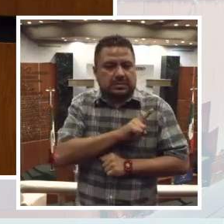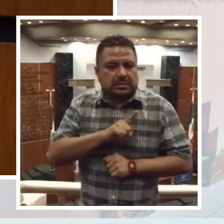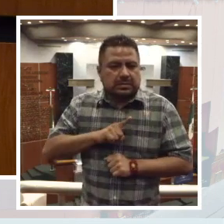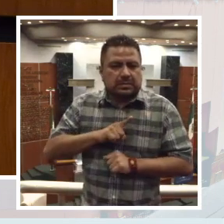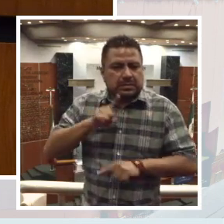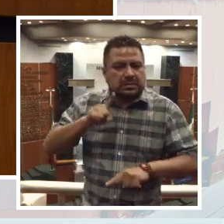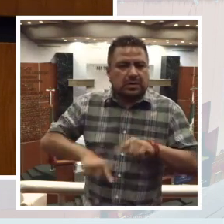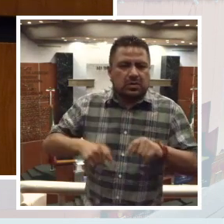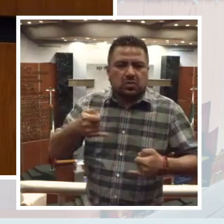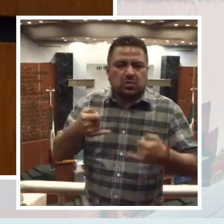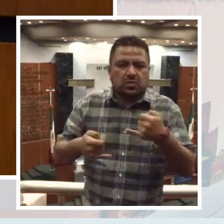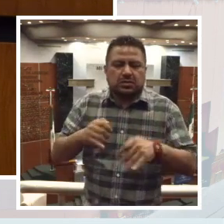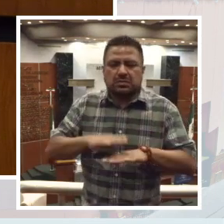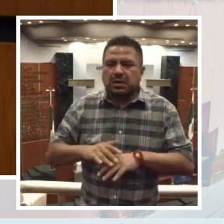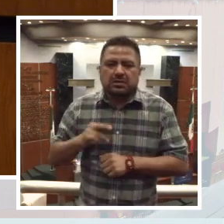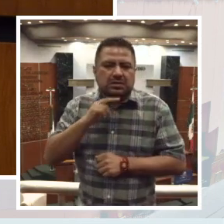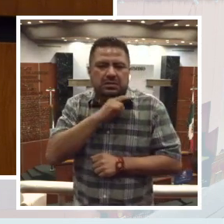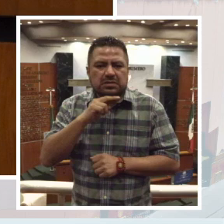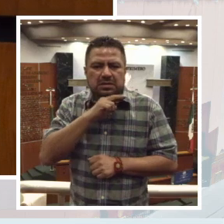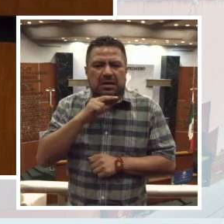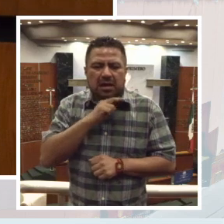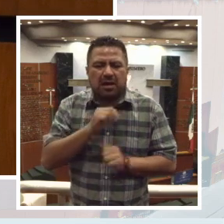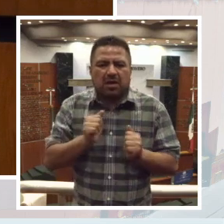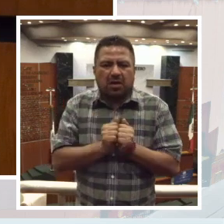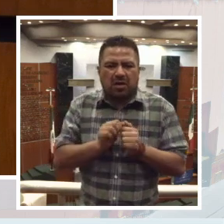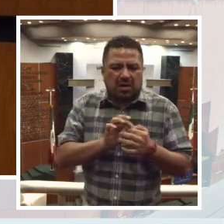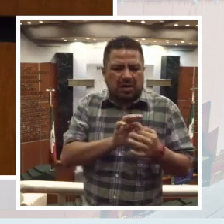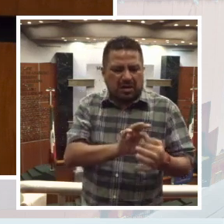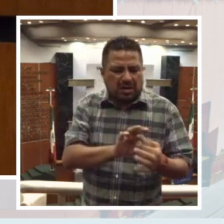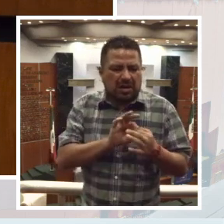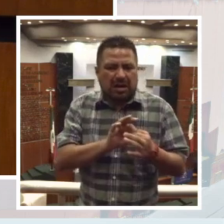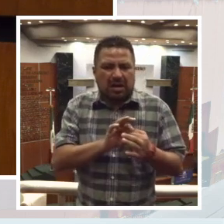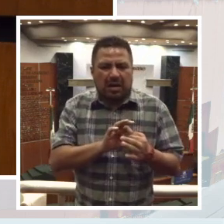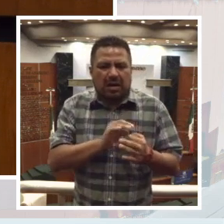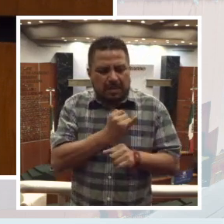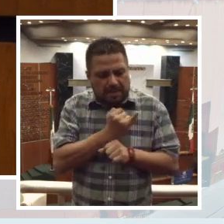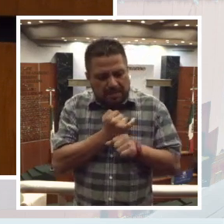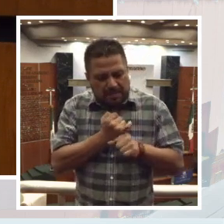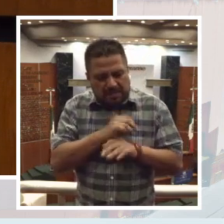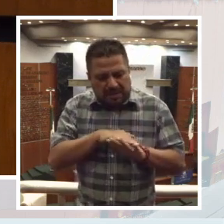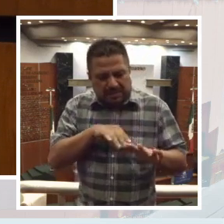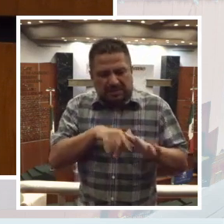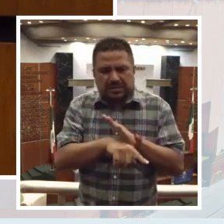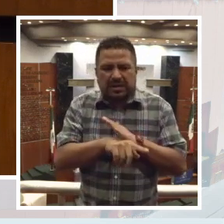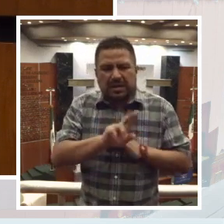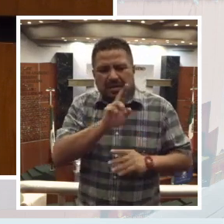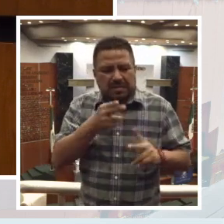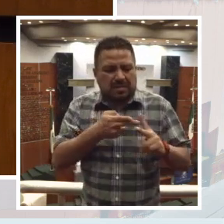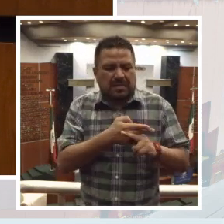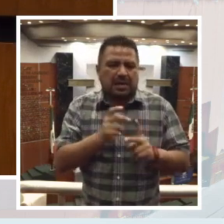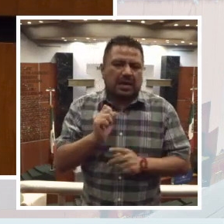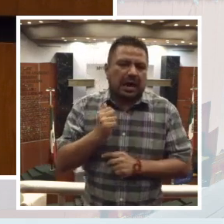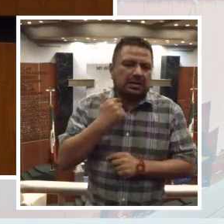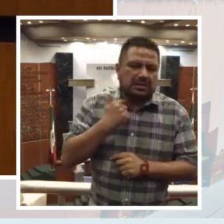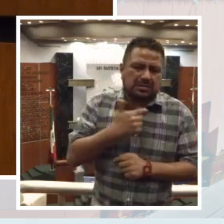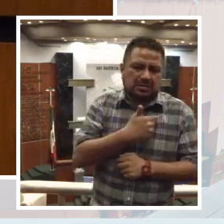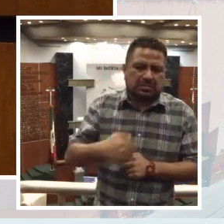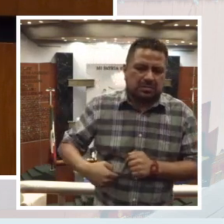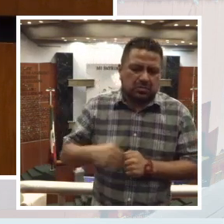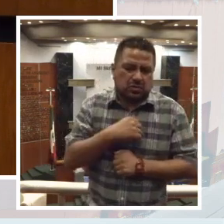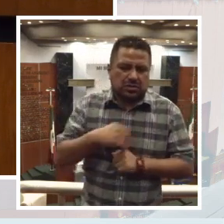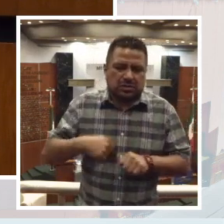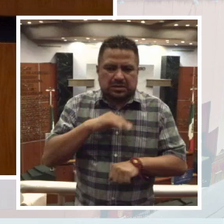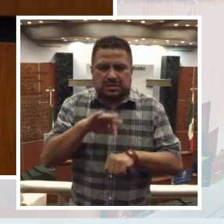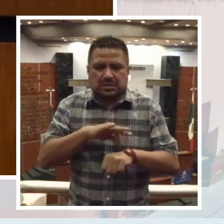hacer juicios apresurados sobre las filtraciones relacionadas con las investigaciones del crimen de Alejandro arcos estas acciones